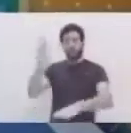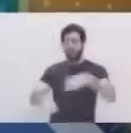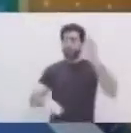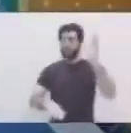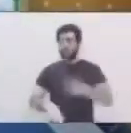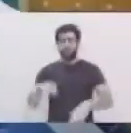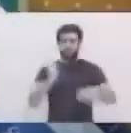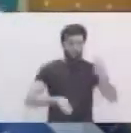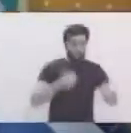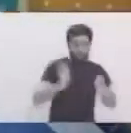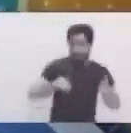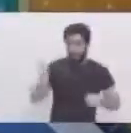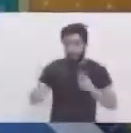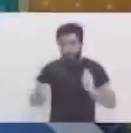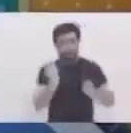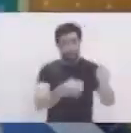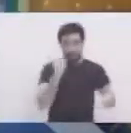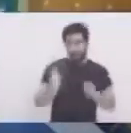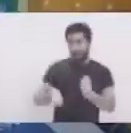¡Eso!